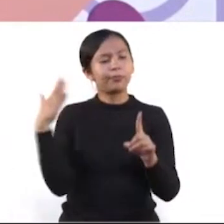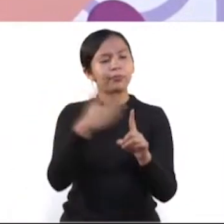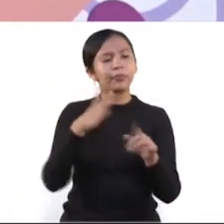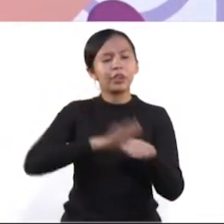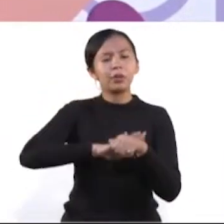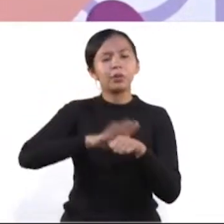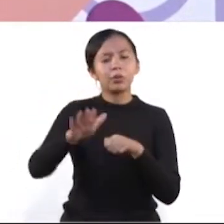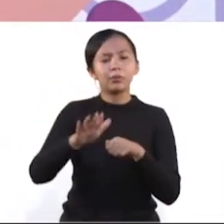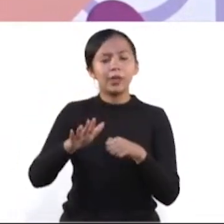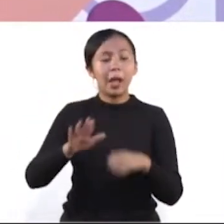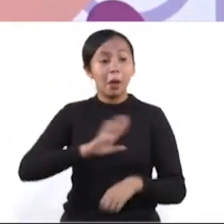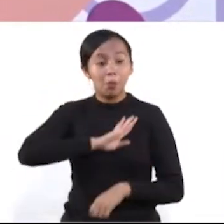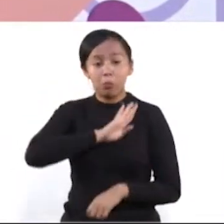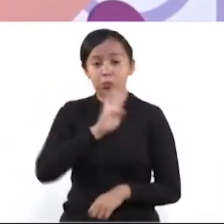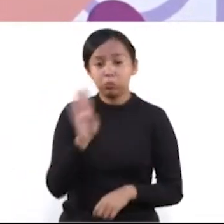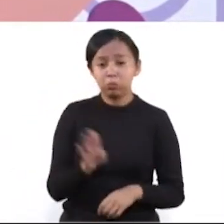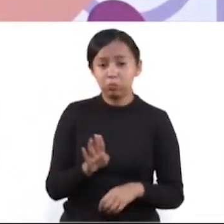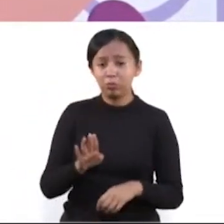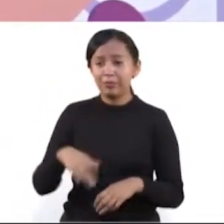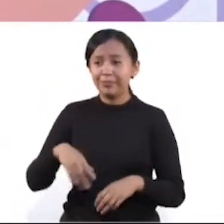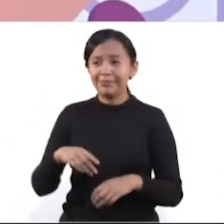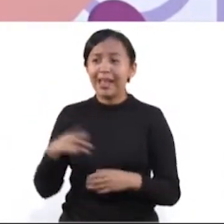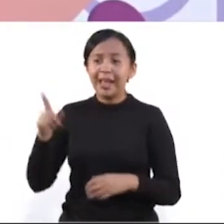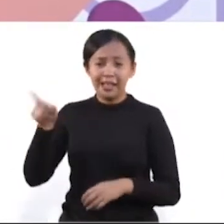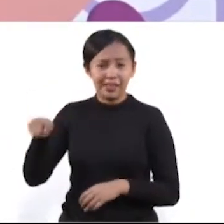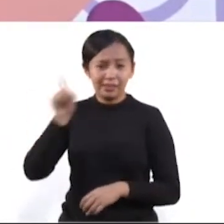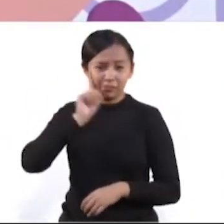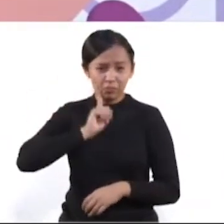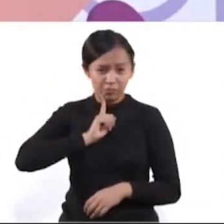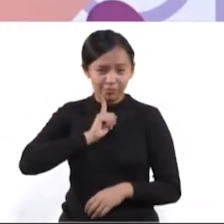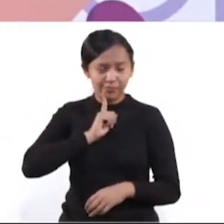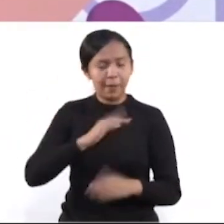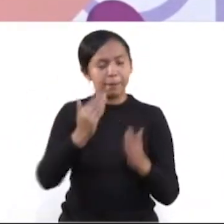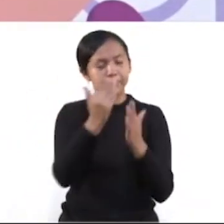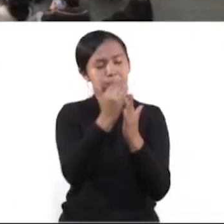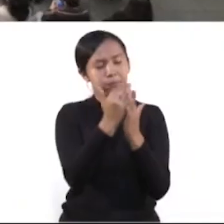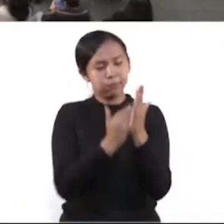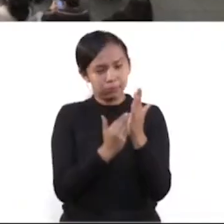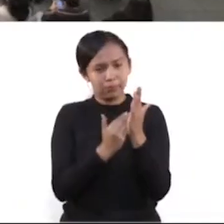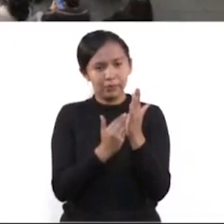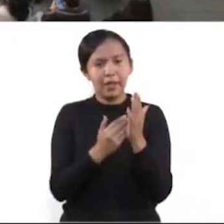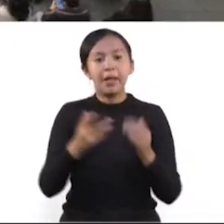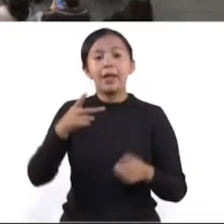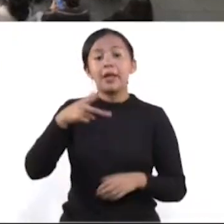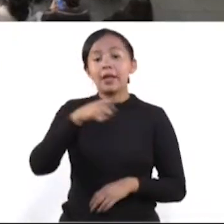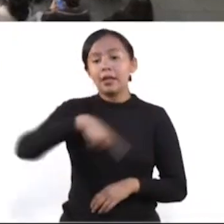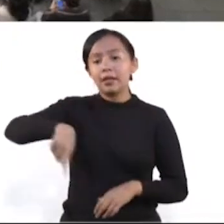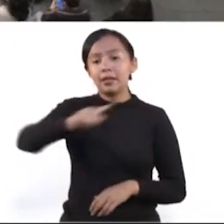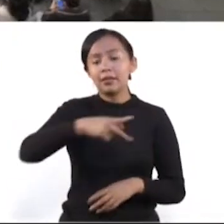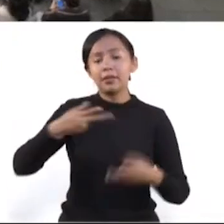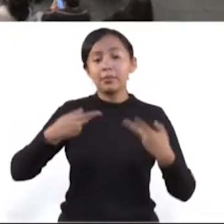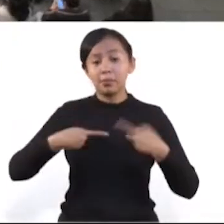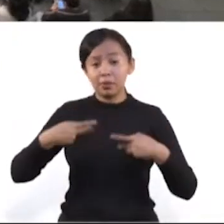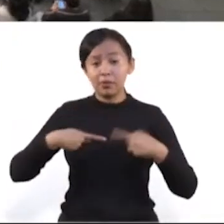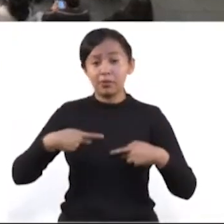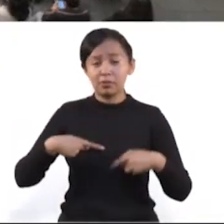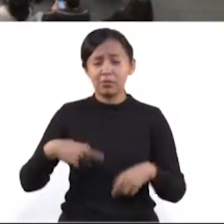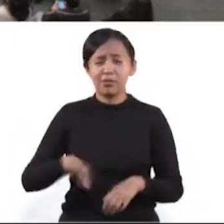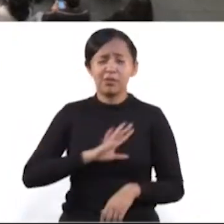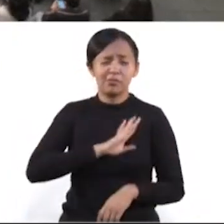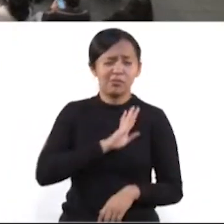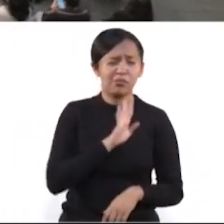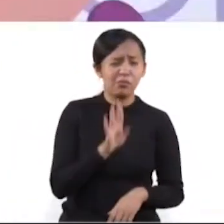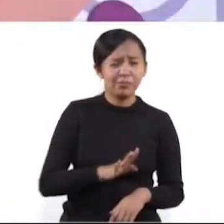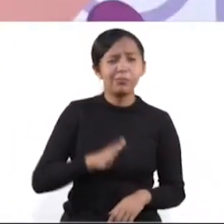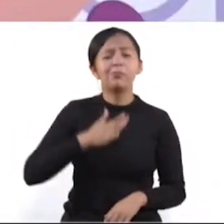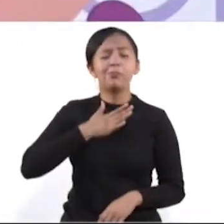de agresores vinculados a proceso. En este mismo periodo, la Fiscalía ha conseguido vincular a proceso a 53 personas imputadas por el delito